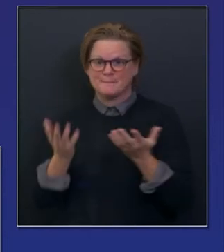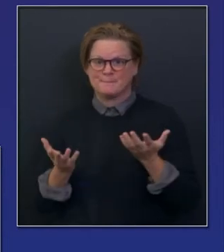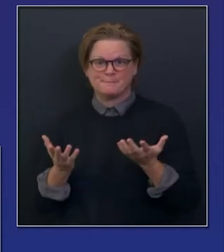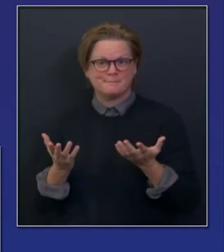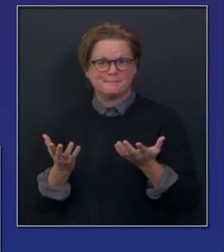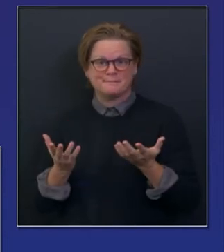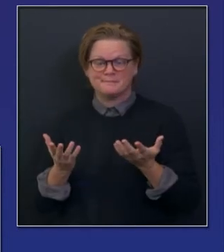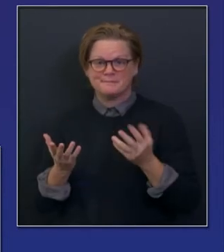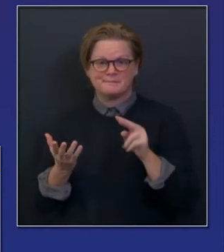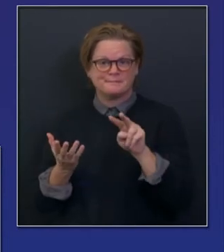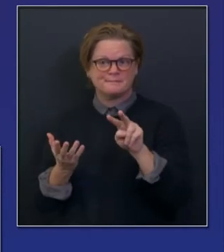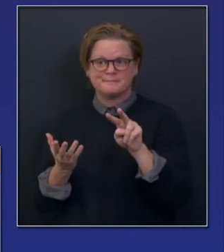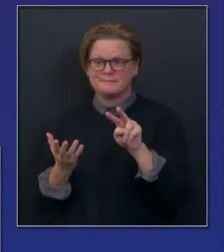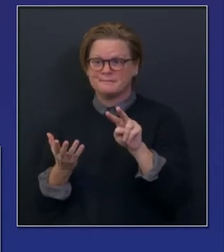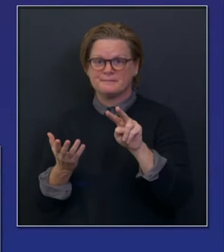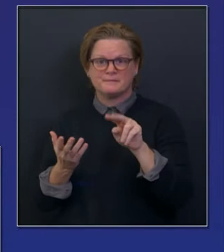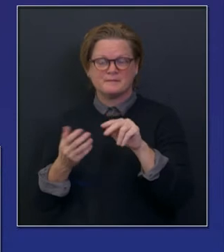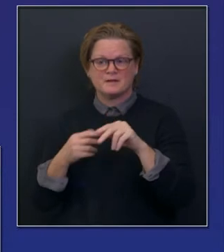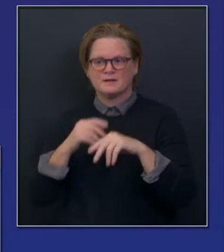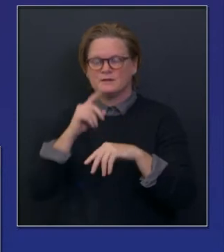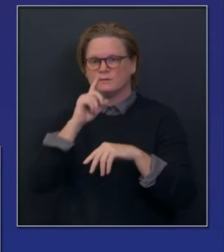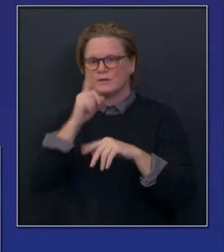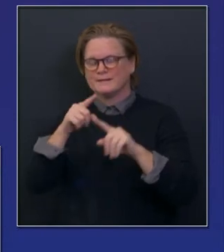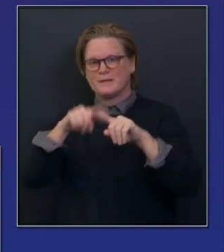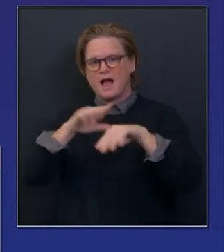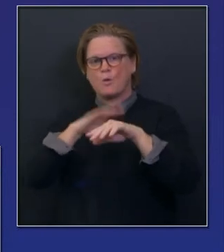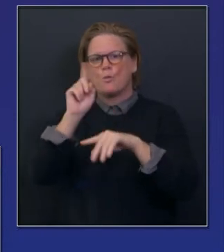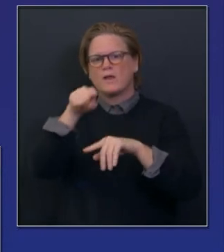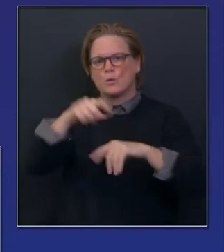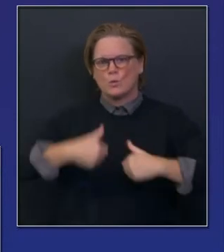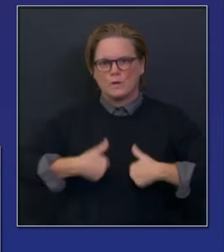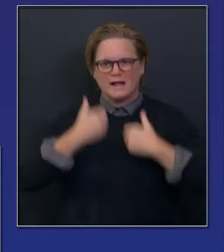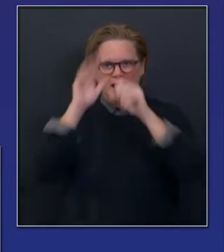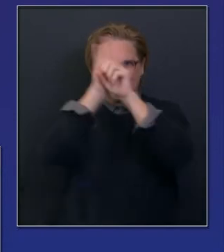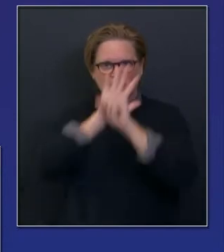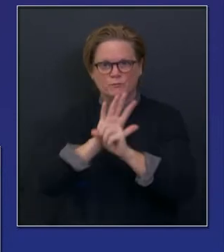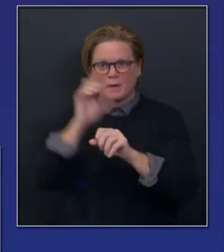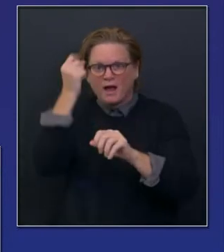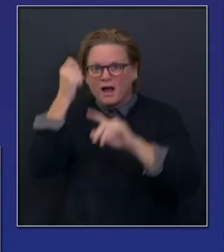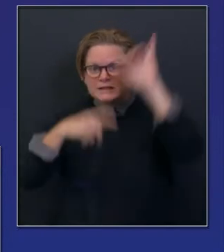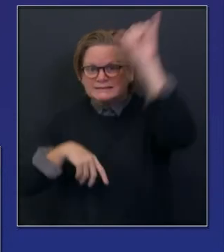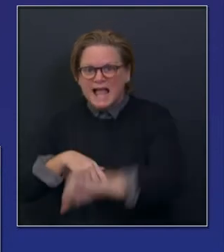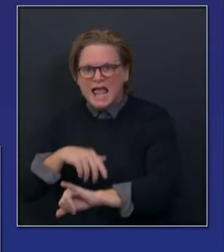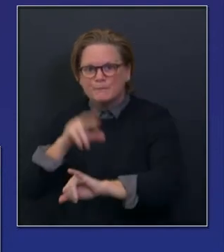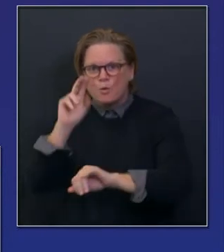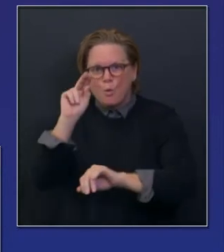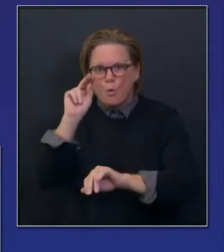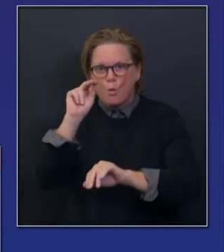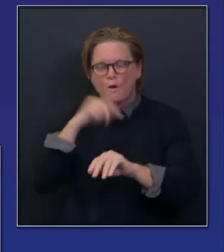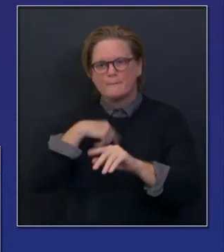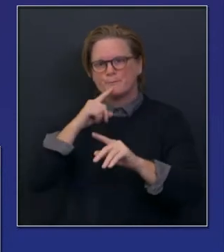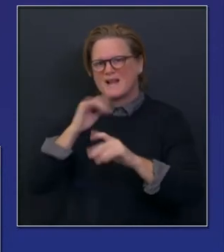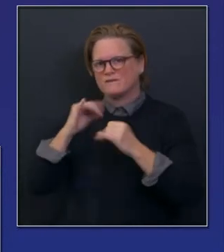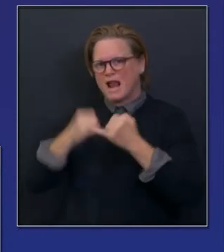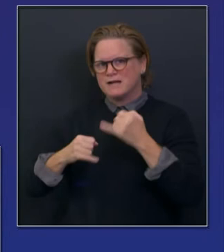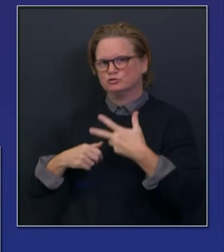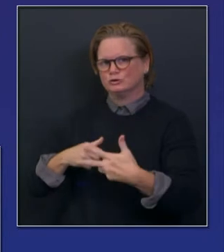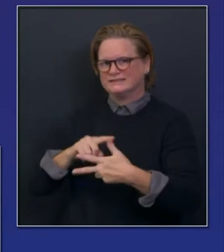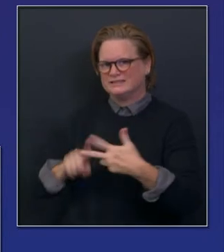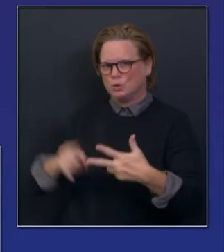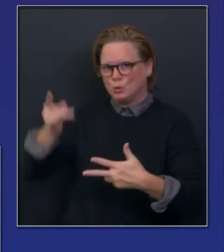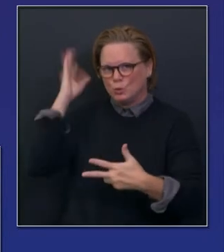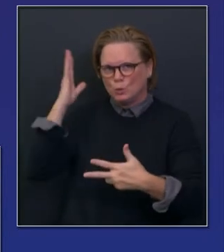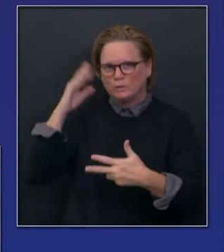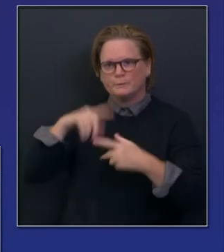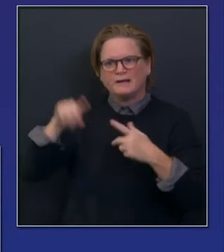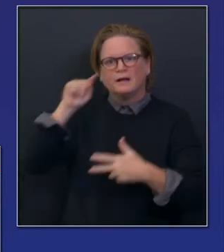Agregadamente todos llegaremos a ese punto, creo yo, pero ahorita se ve la variedad en distintas partes del estado, en lugares donde ya llegaron a esa